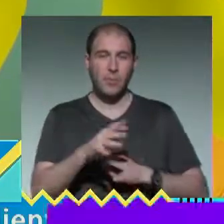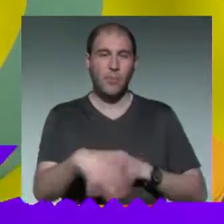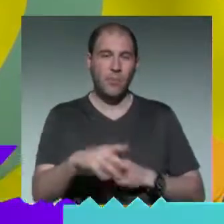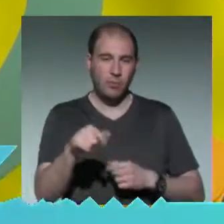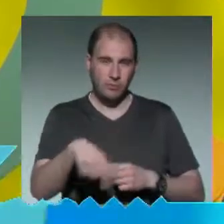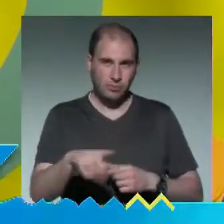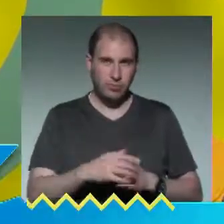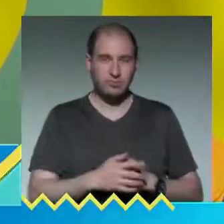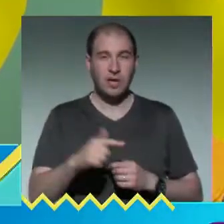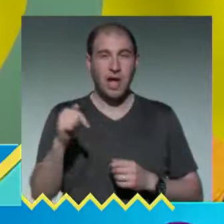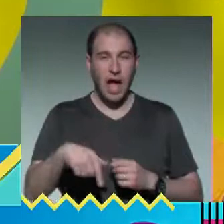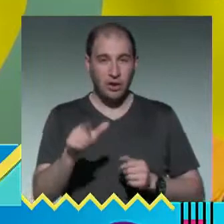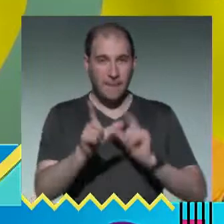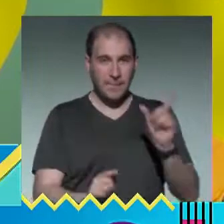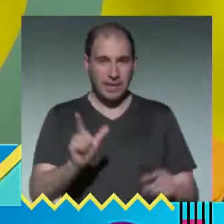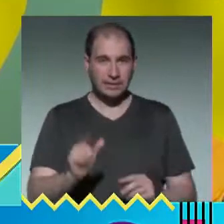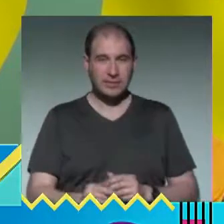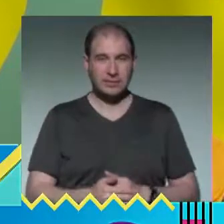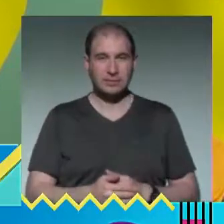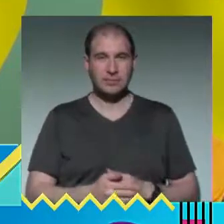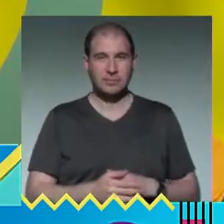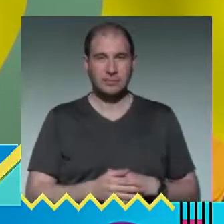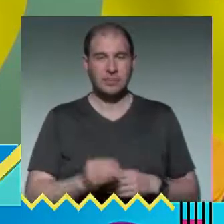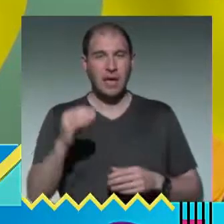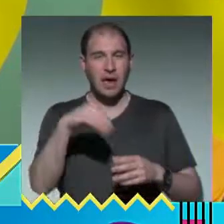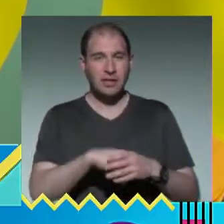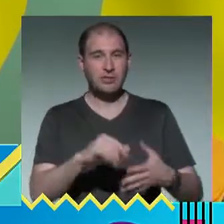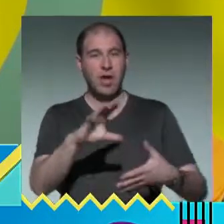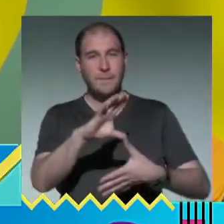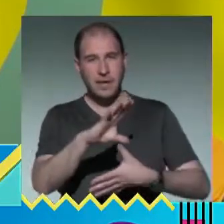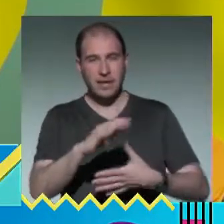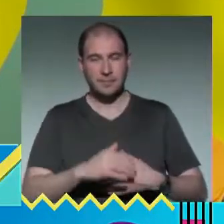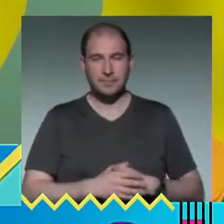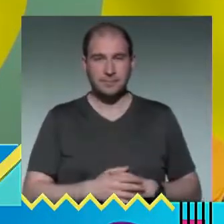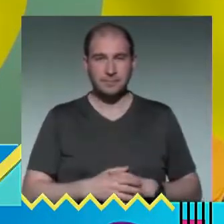pueblos, actuales países, ¿no?, que componen la América hispánica.